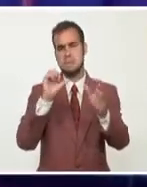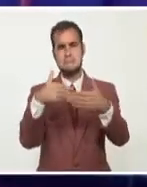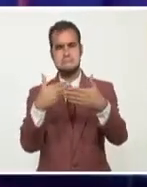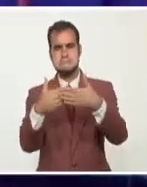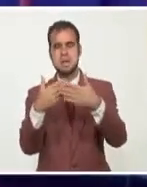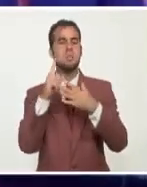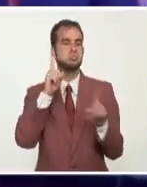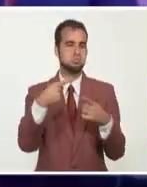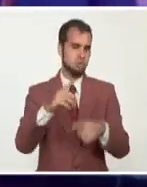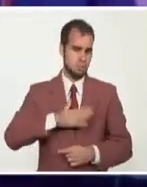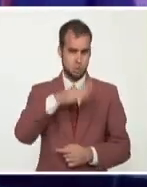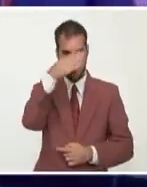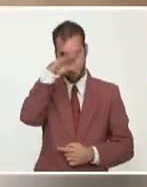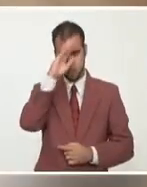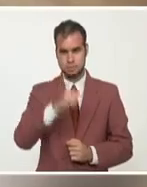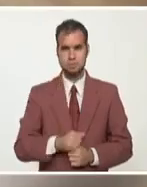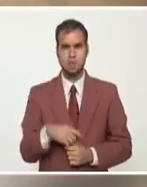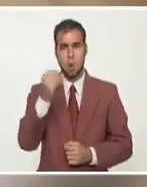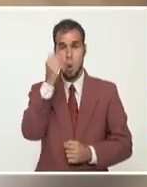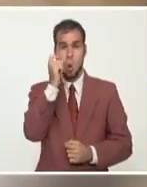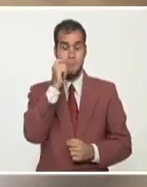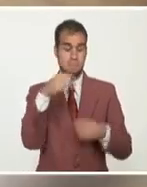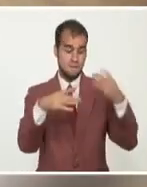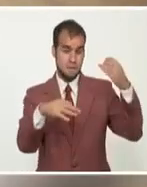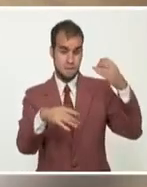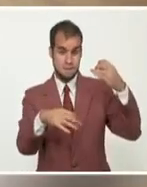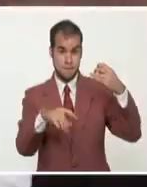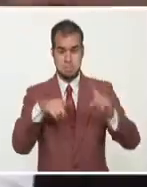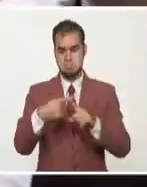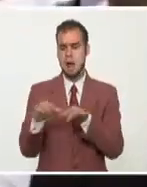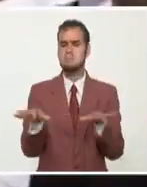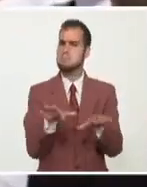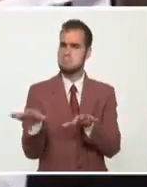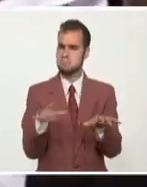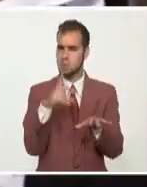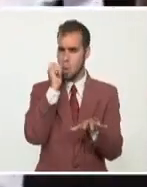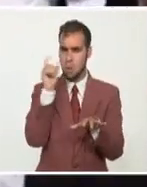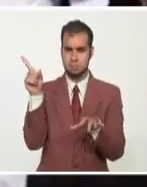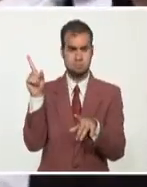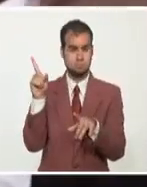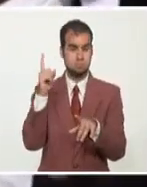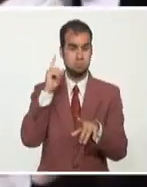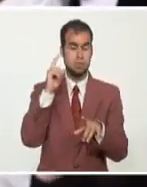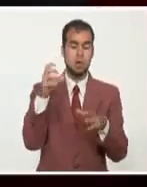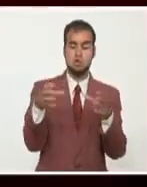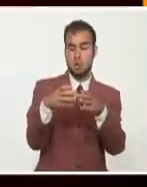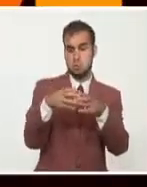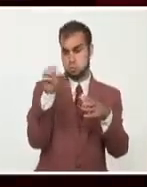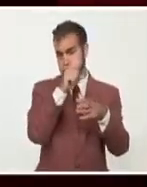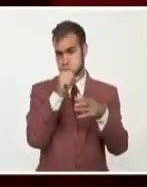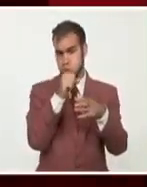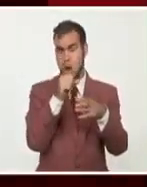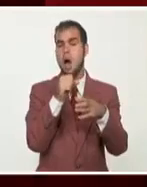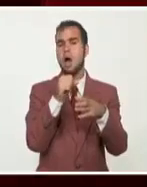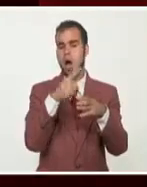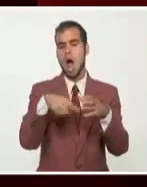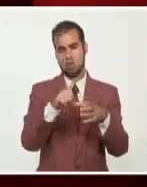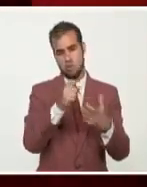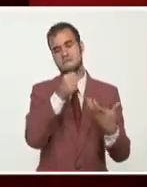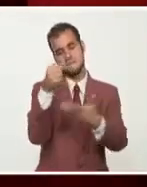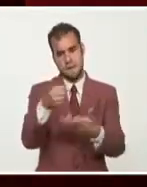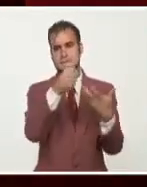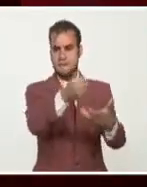Los fonogramas del contrabajista Gastón Joya y el pianista Rolando Luna y de Manolito Simonet, respectivamente, recibieron los galardones